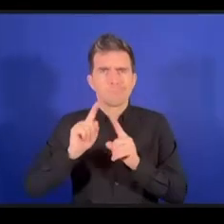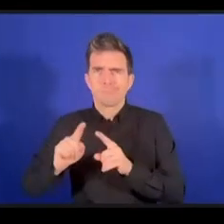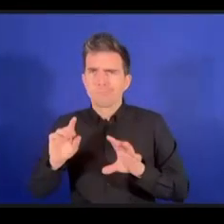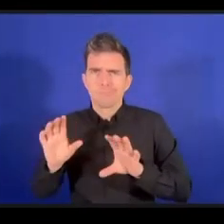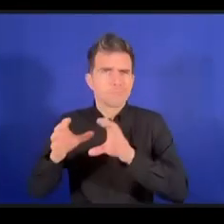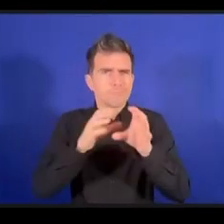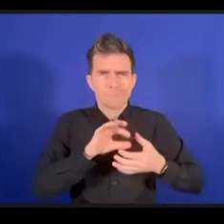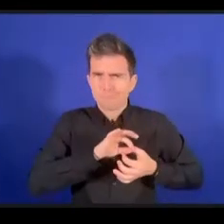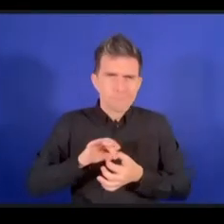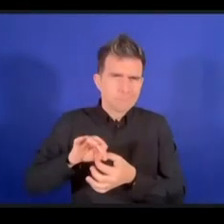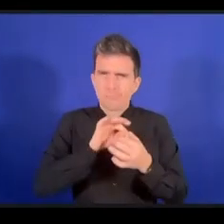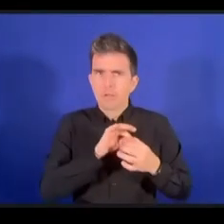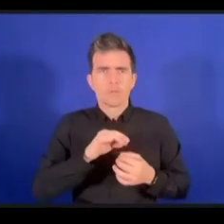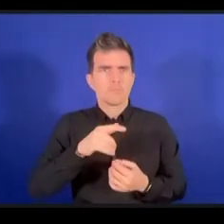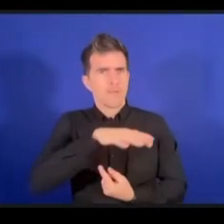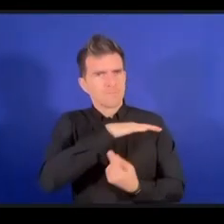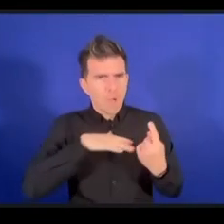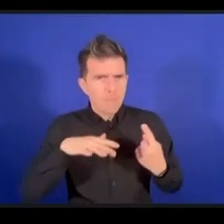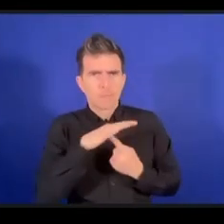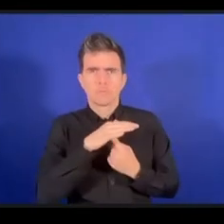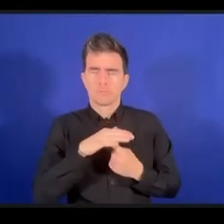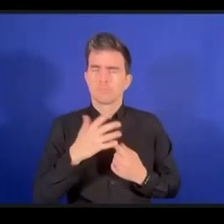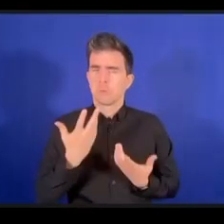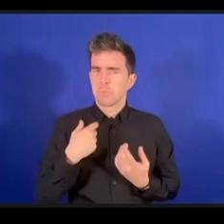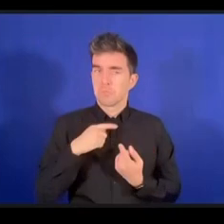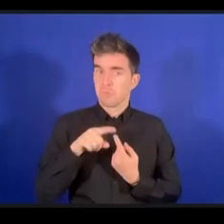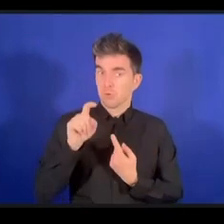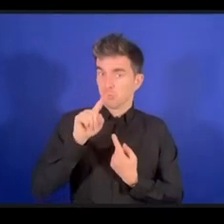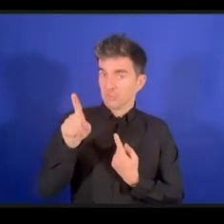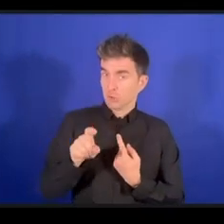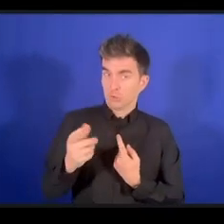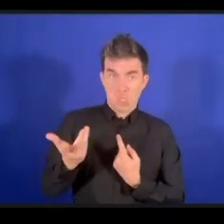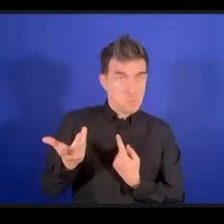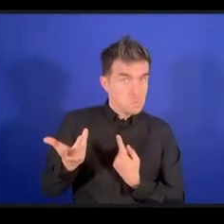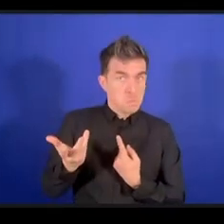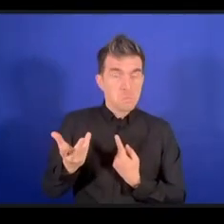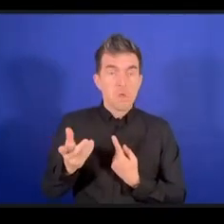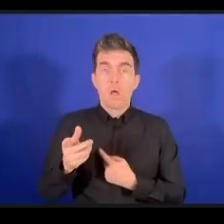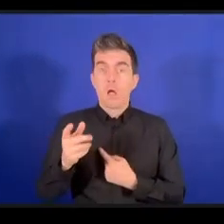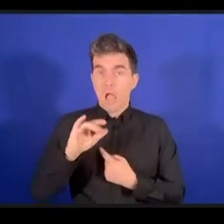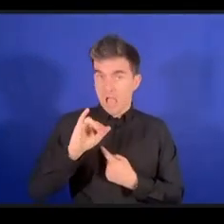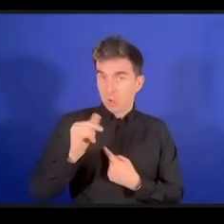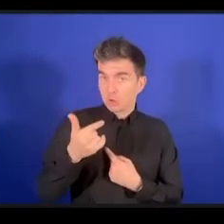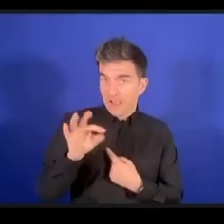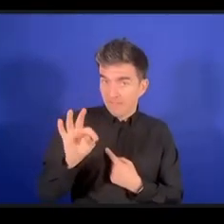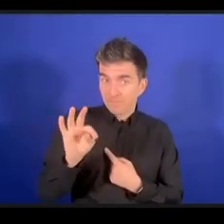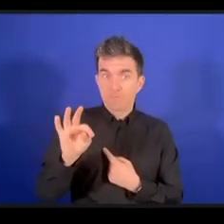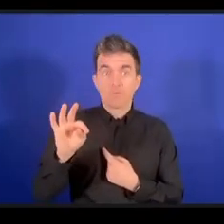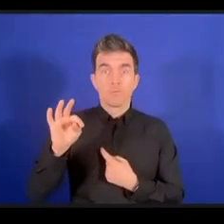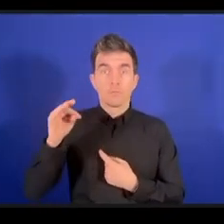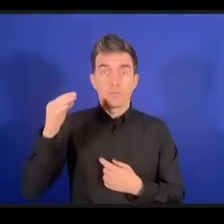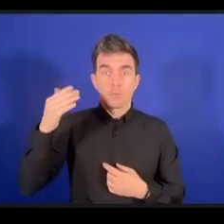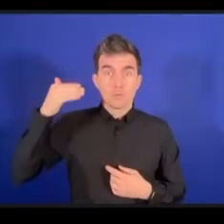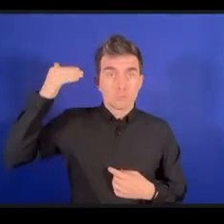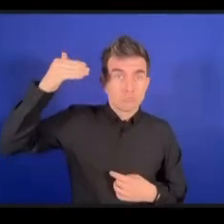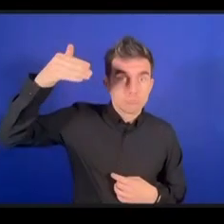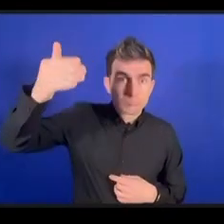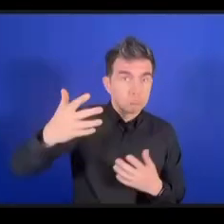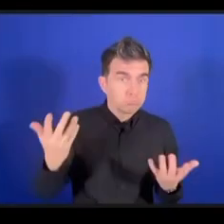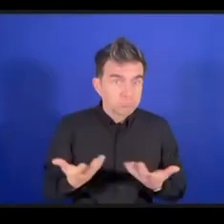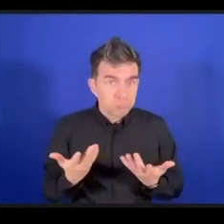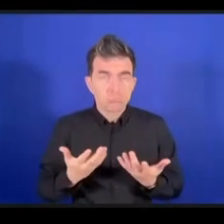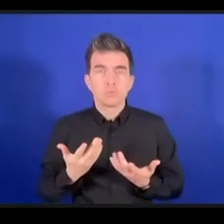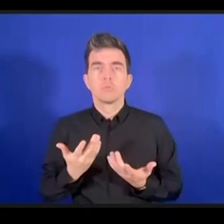igf y su relación con el pacto digital global Creen